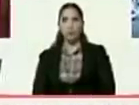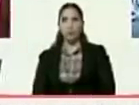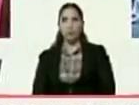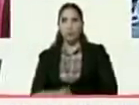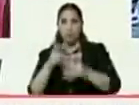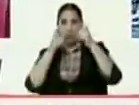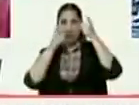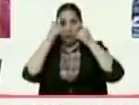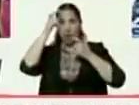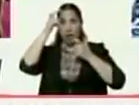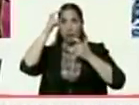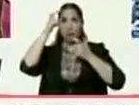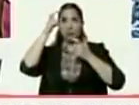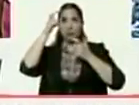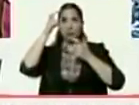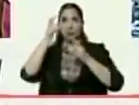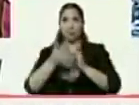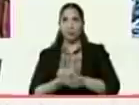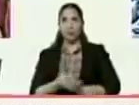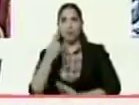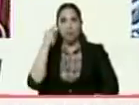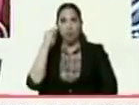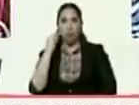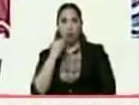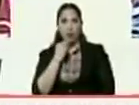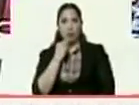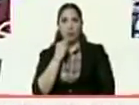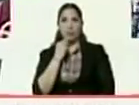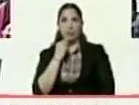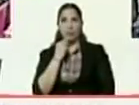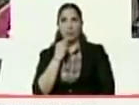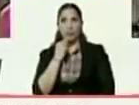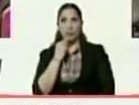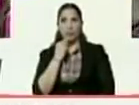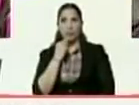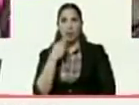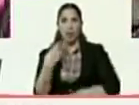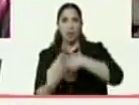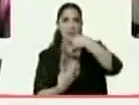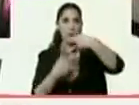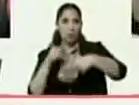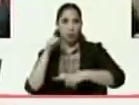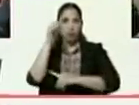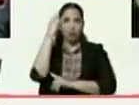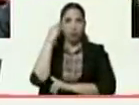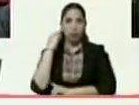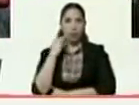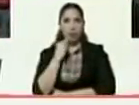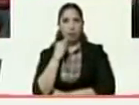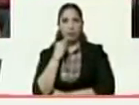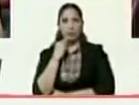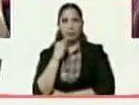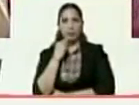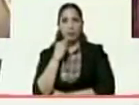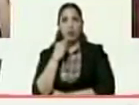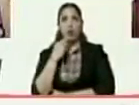Hugo Chávez, a Bolívar, a la revolución bolivariana.